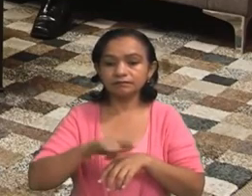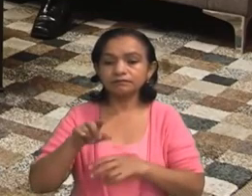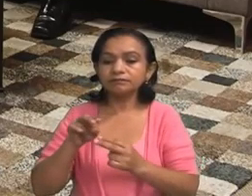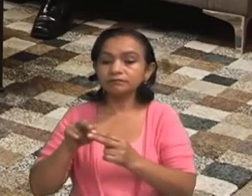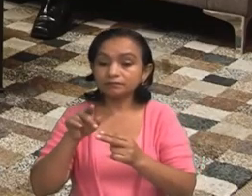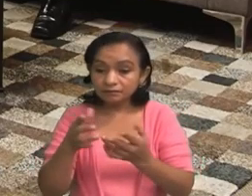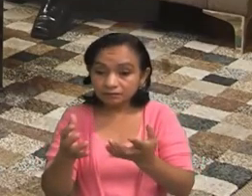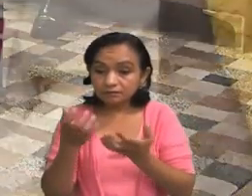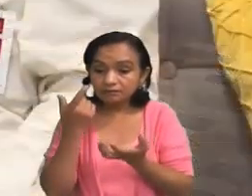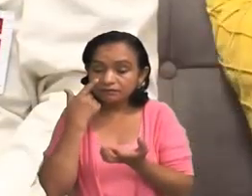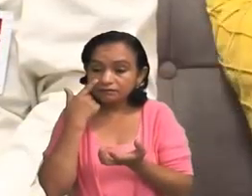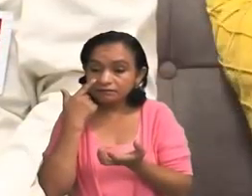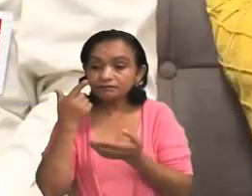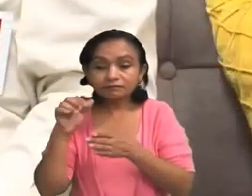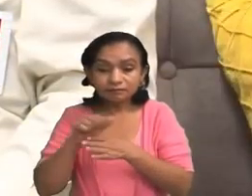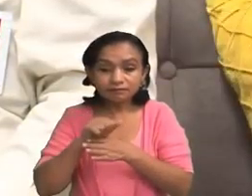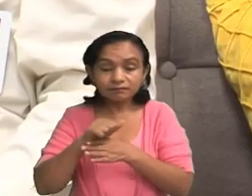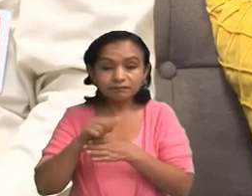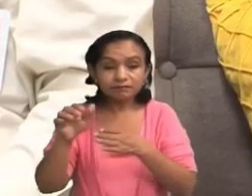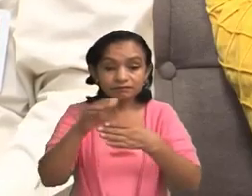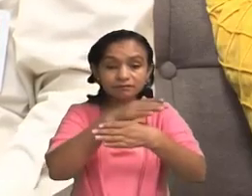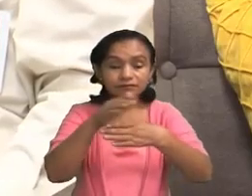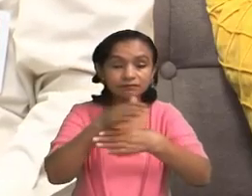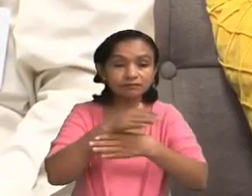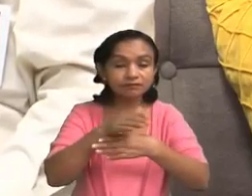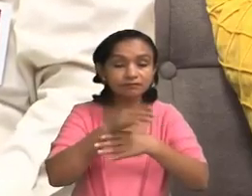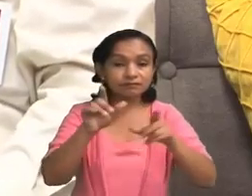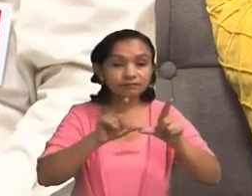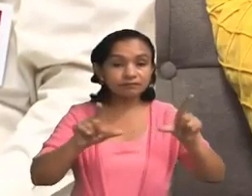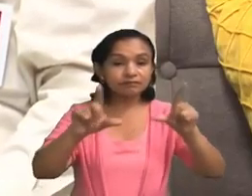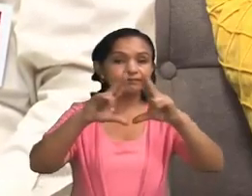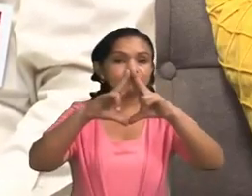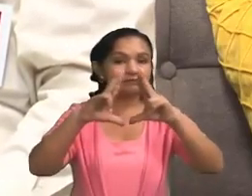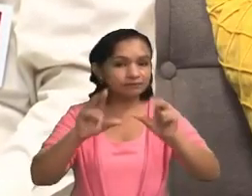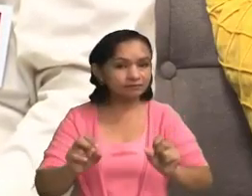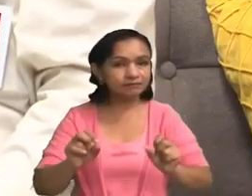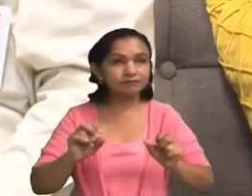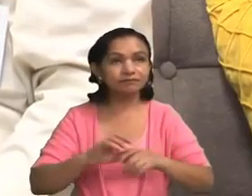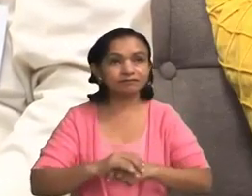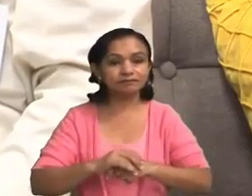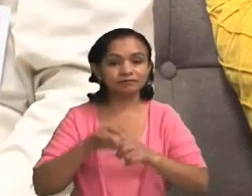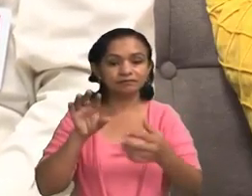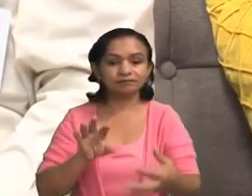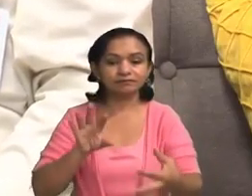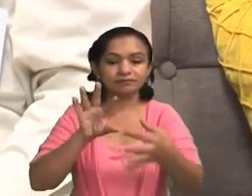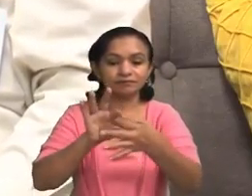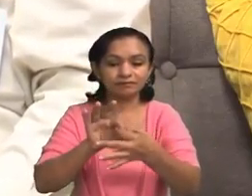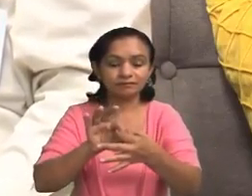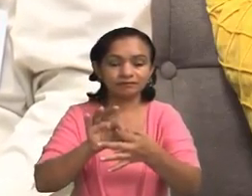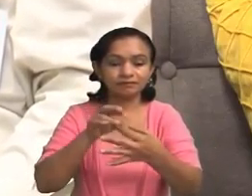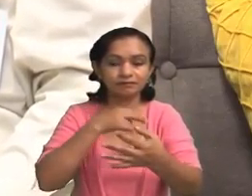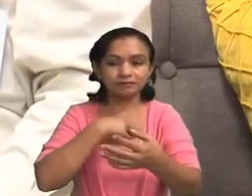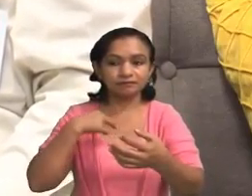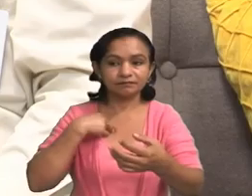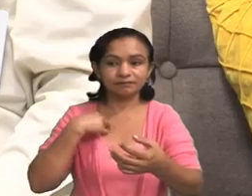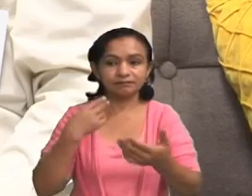con productores en distintas partes del país y con ellos vamos a estar haciendo